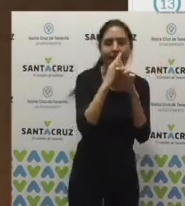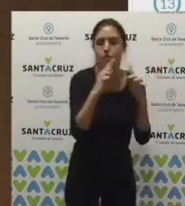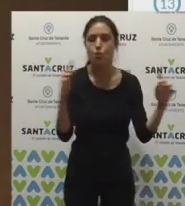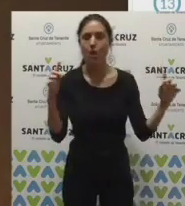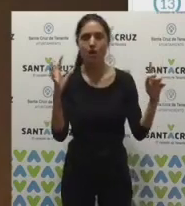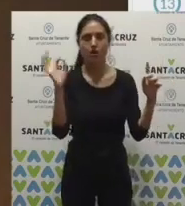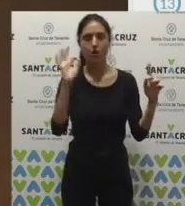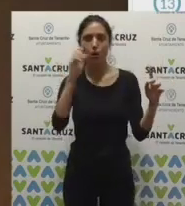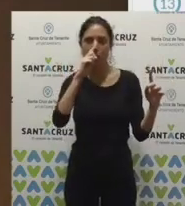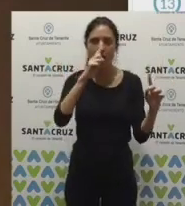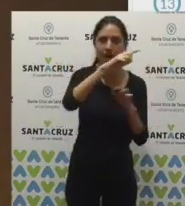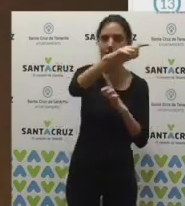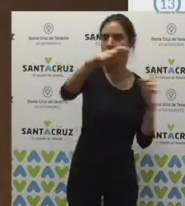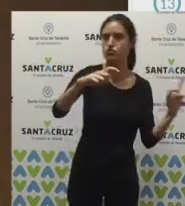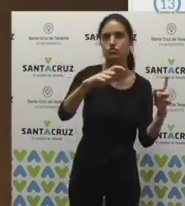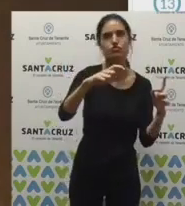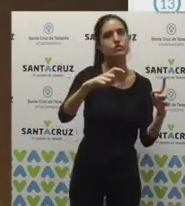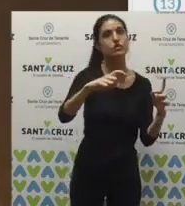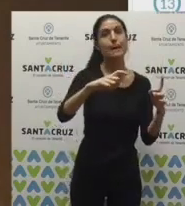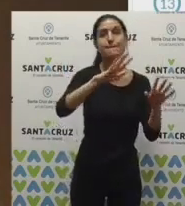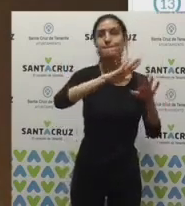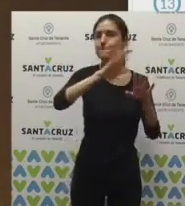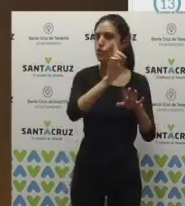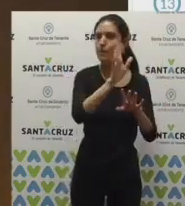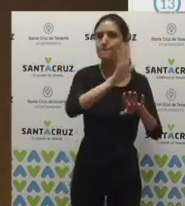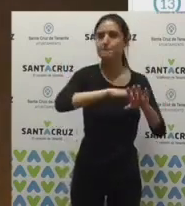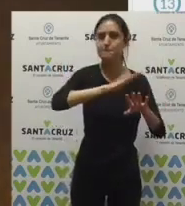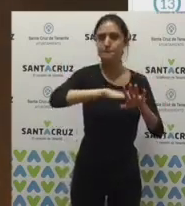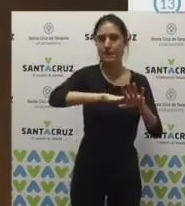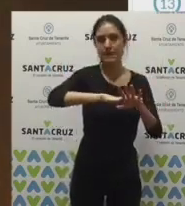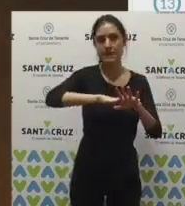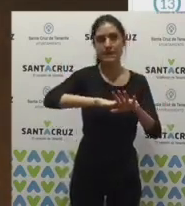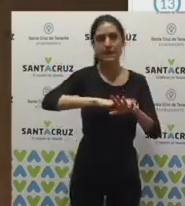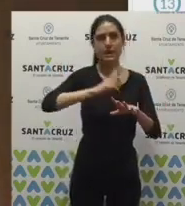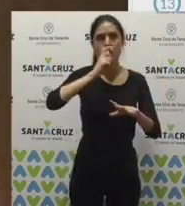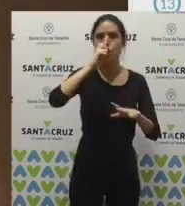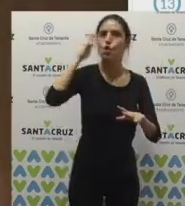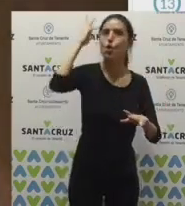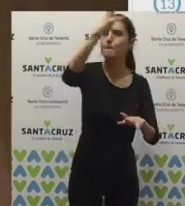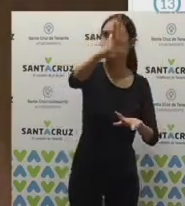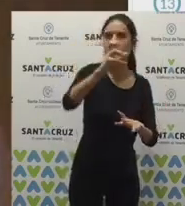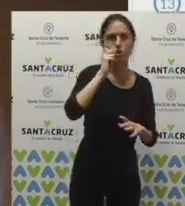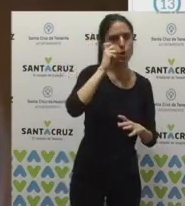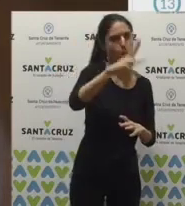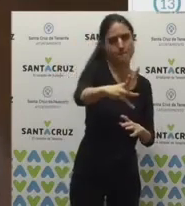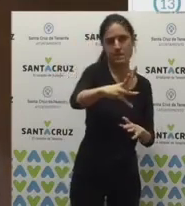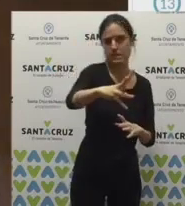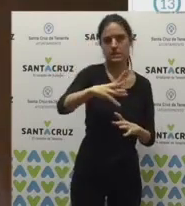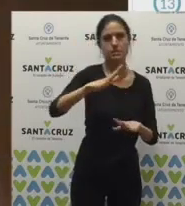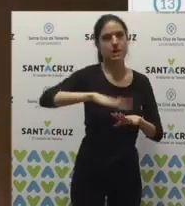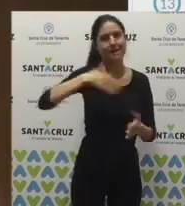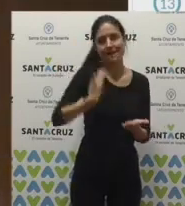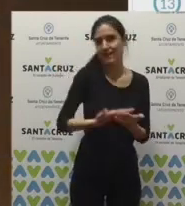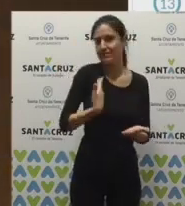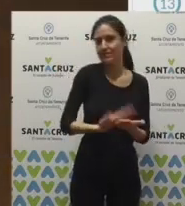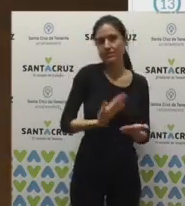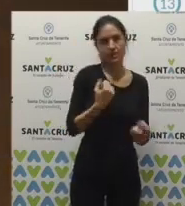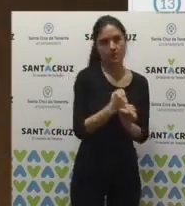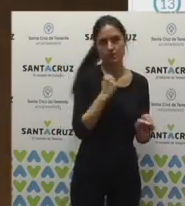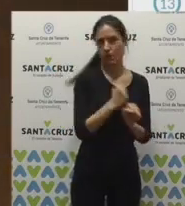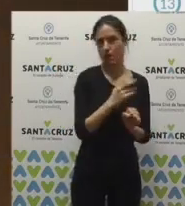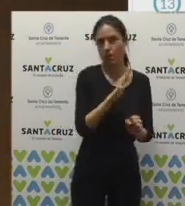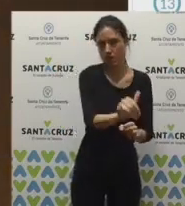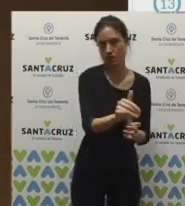que pudiera darlos ciertas garantías de desarrollo para los próximos meses y con esto interioridad el resto de intervinientes